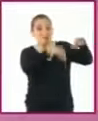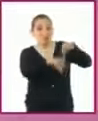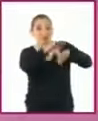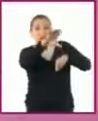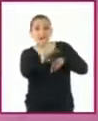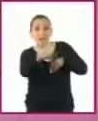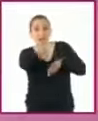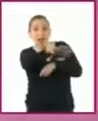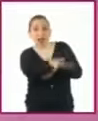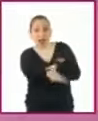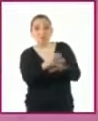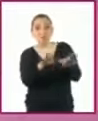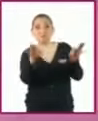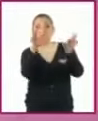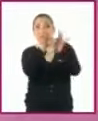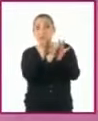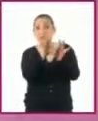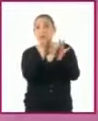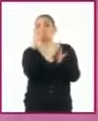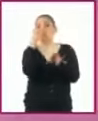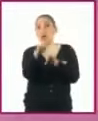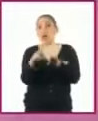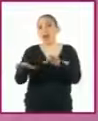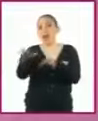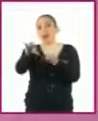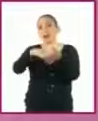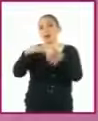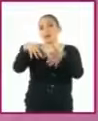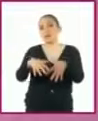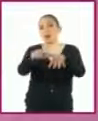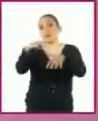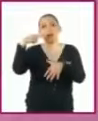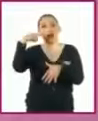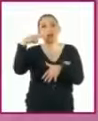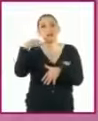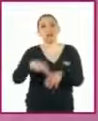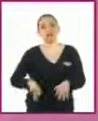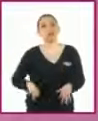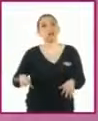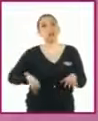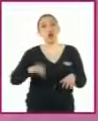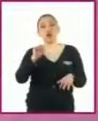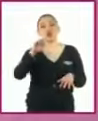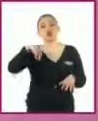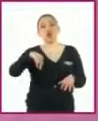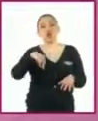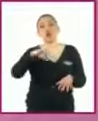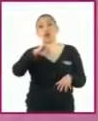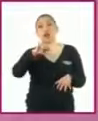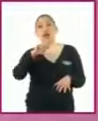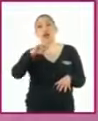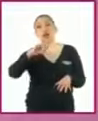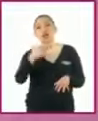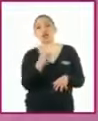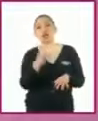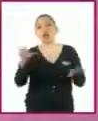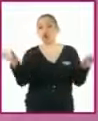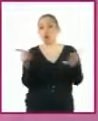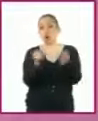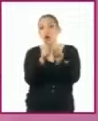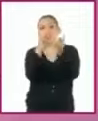africana fue muy importante en la costa veracruzana, ¿no? Es interesante porque el son jarocho, de hecho, resume